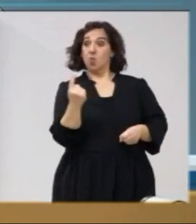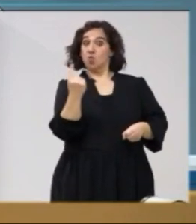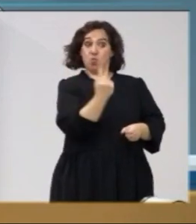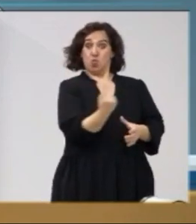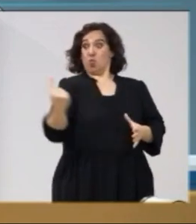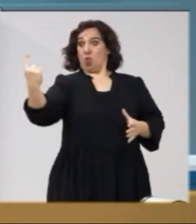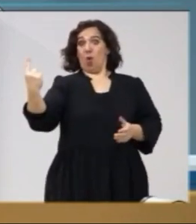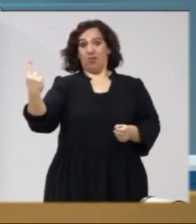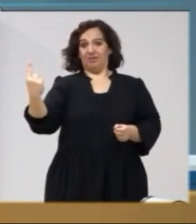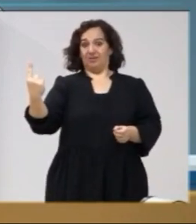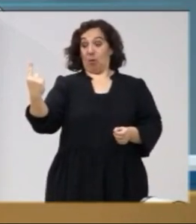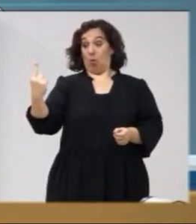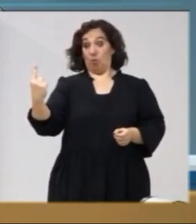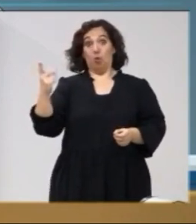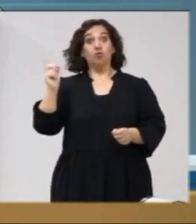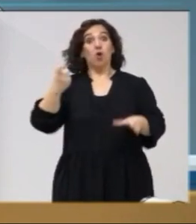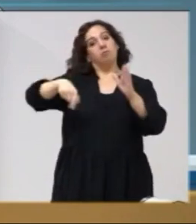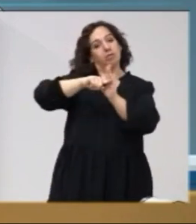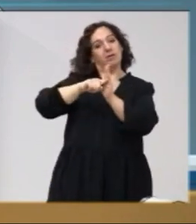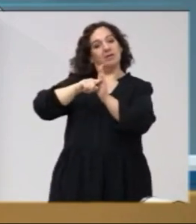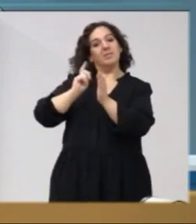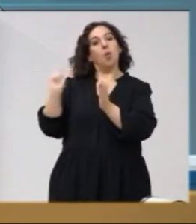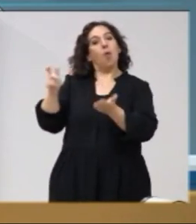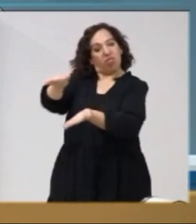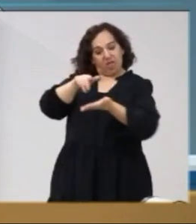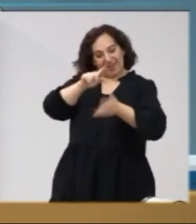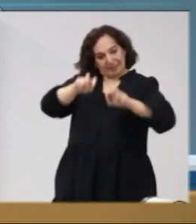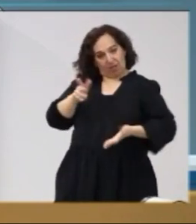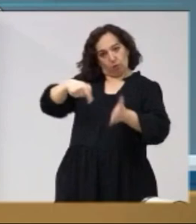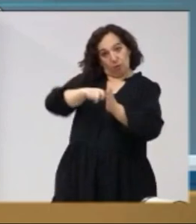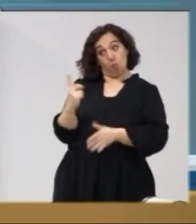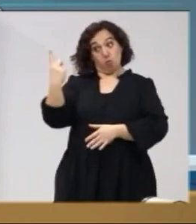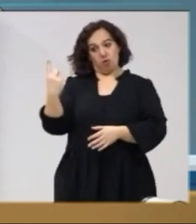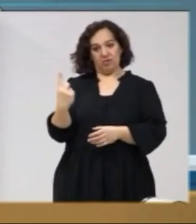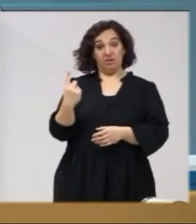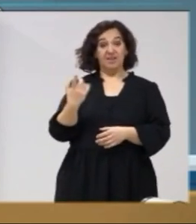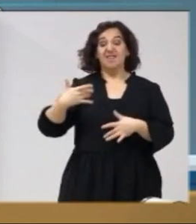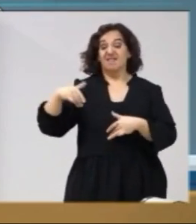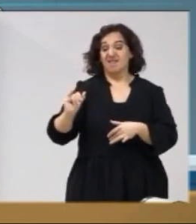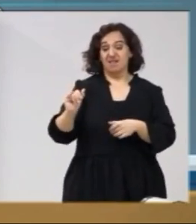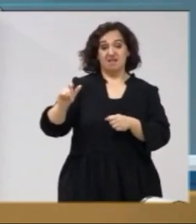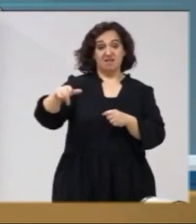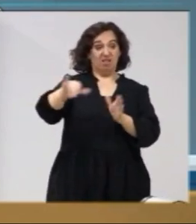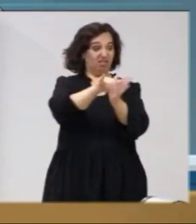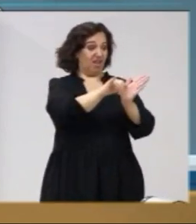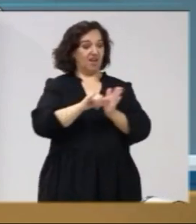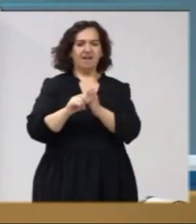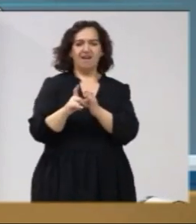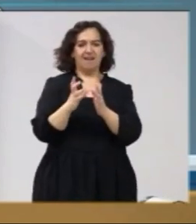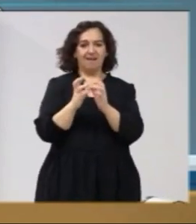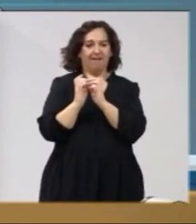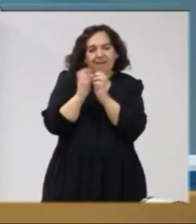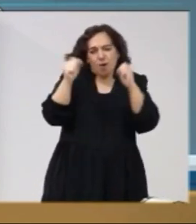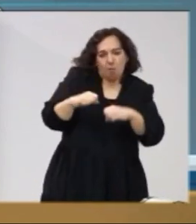solo es el que aparece en este sumario. Ni siquiera tenía en sus alrededores cómplice